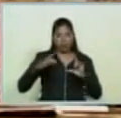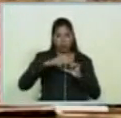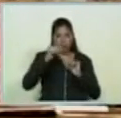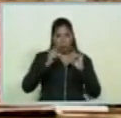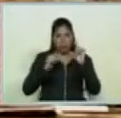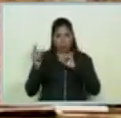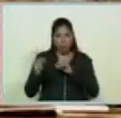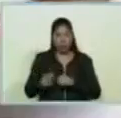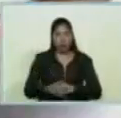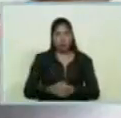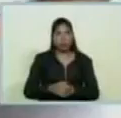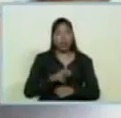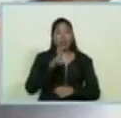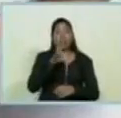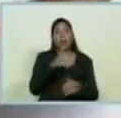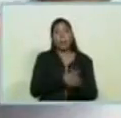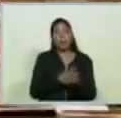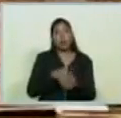Y